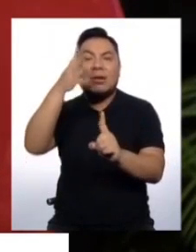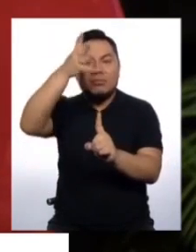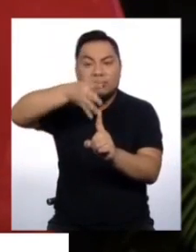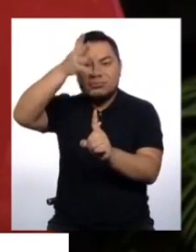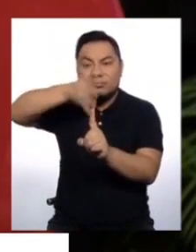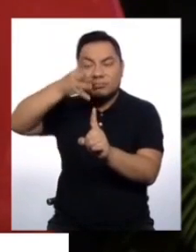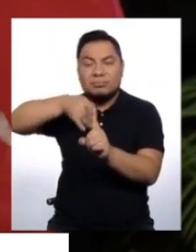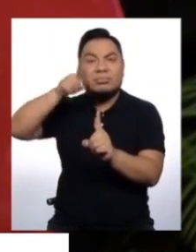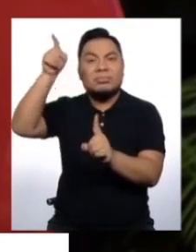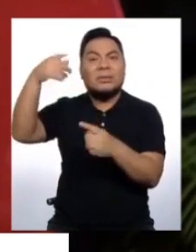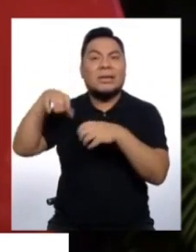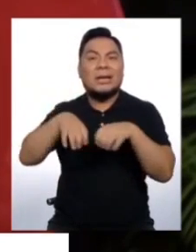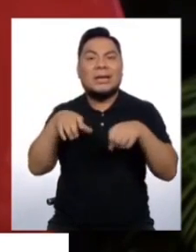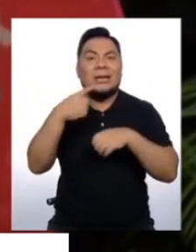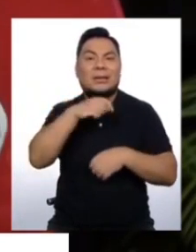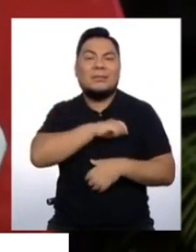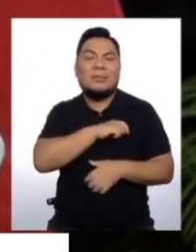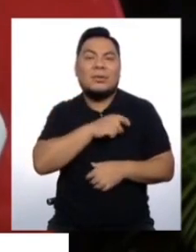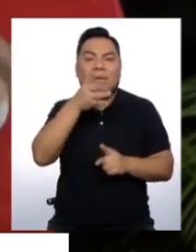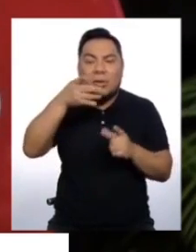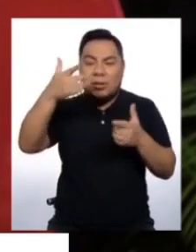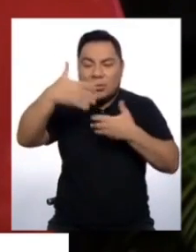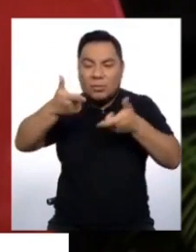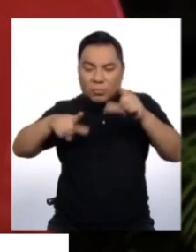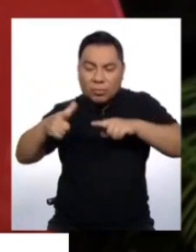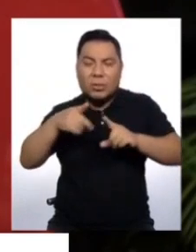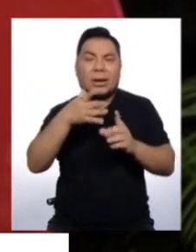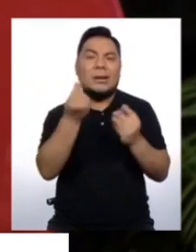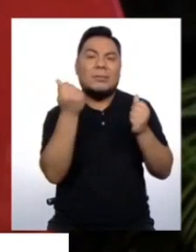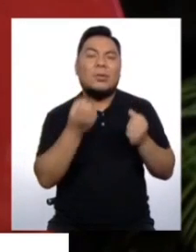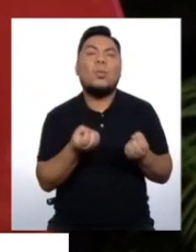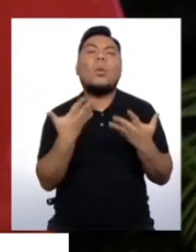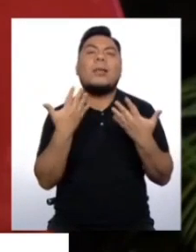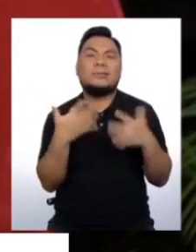pruebas que han hecho en España, moleculares y rápidas?